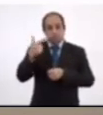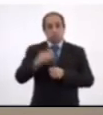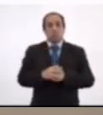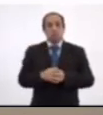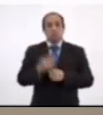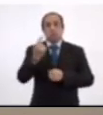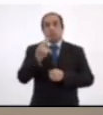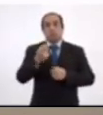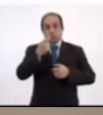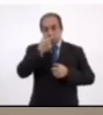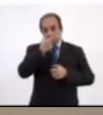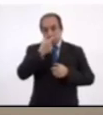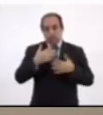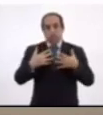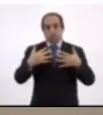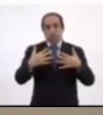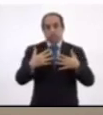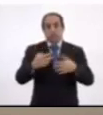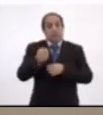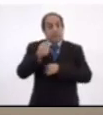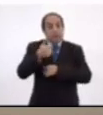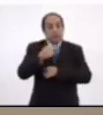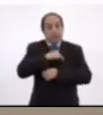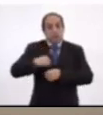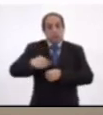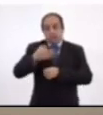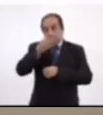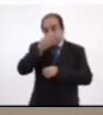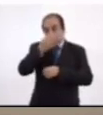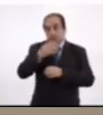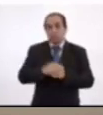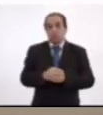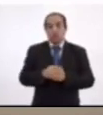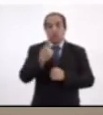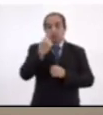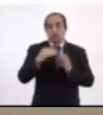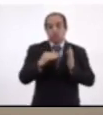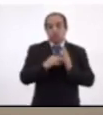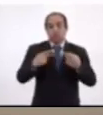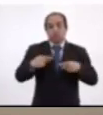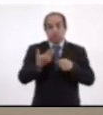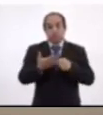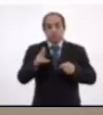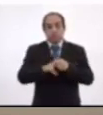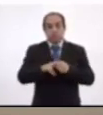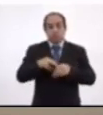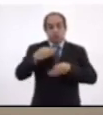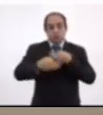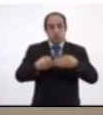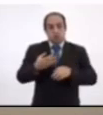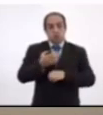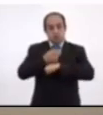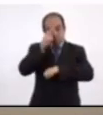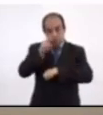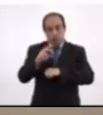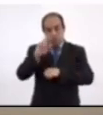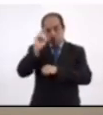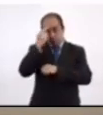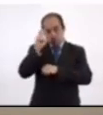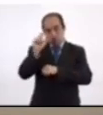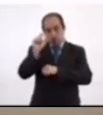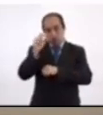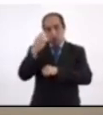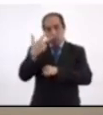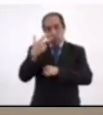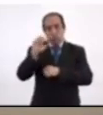requieren ahora el uso de un ventilador. Es la primera vez que estamos muy cercanos a los 1,000 hospitalizados en todo el Valle de México. Recordarán el 28 de septiembre, que fue